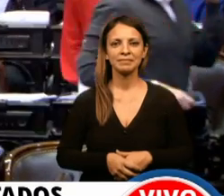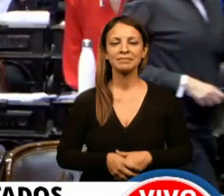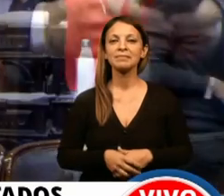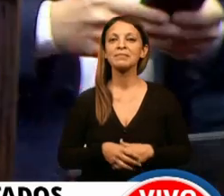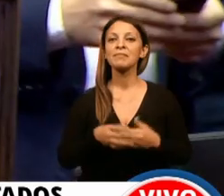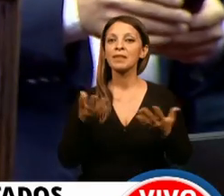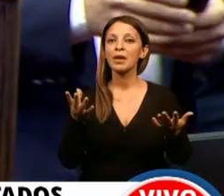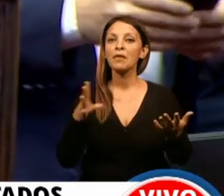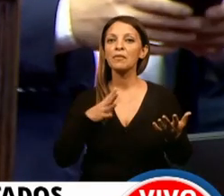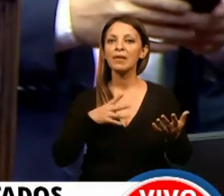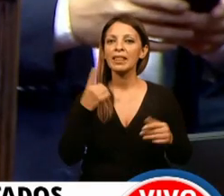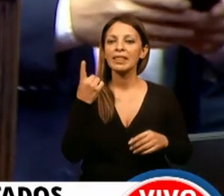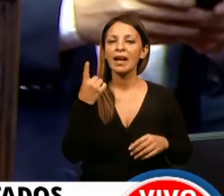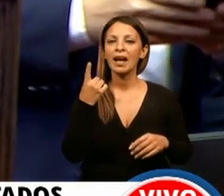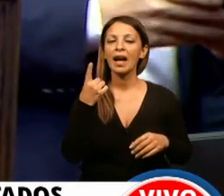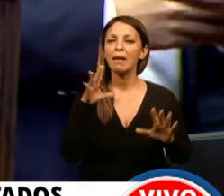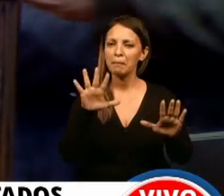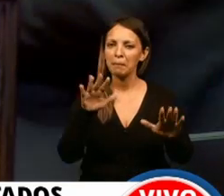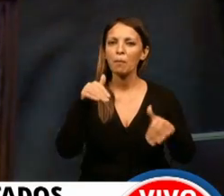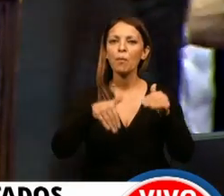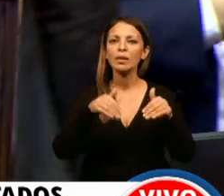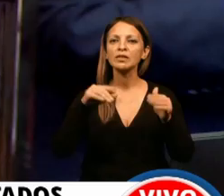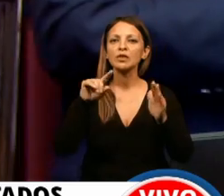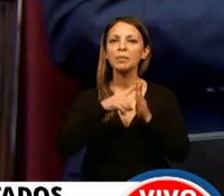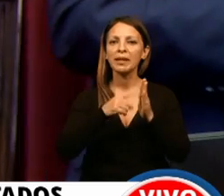le falta la votación en particular